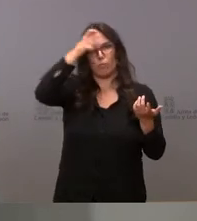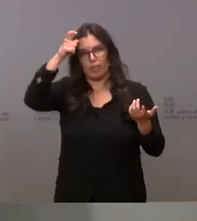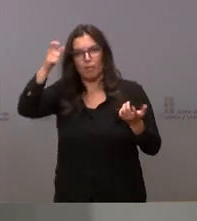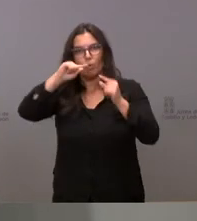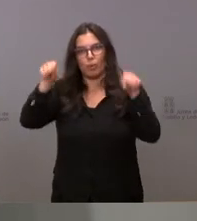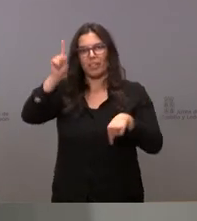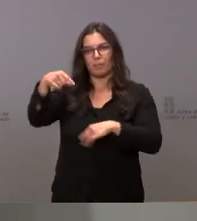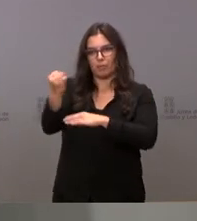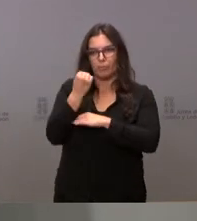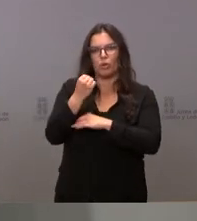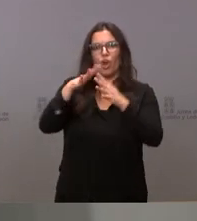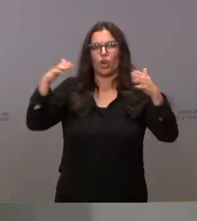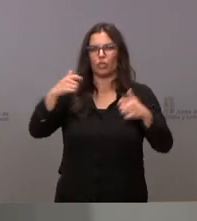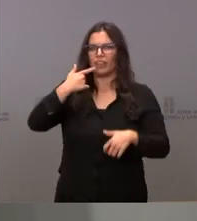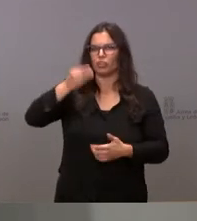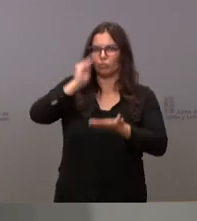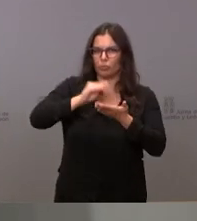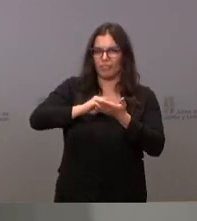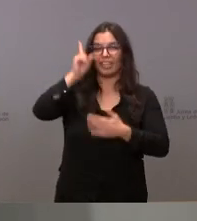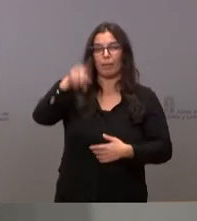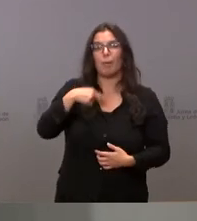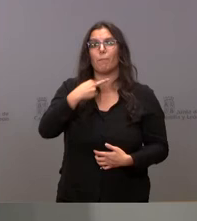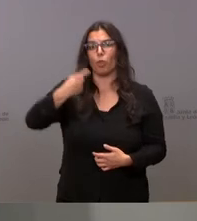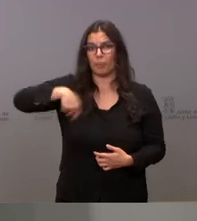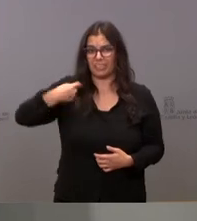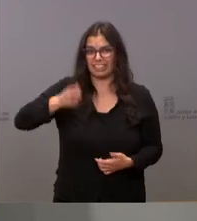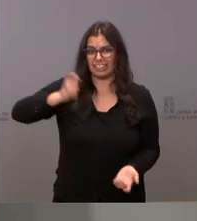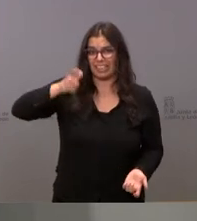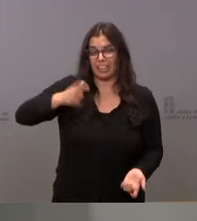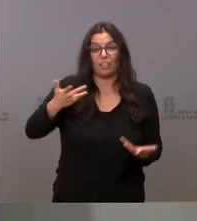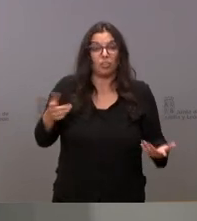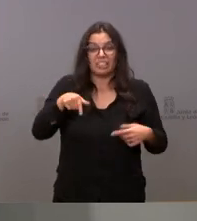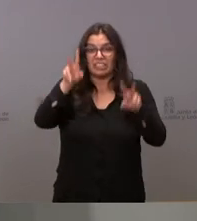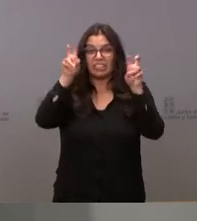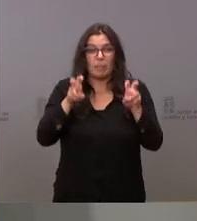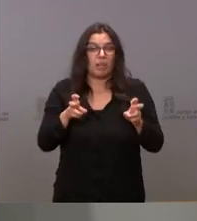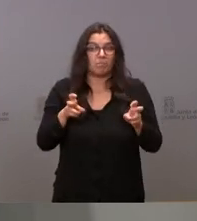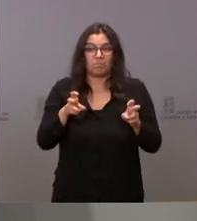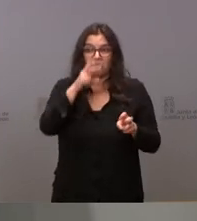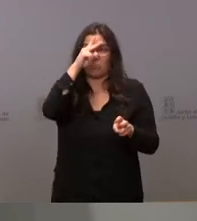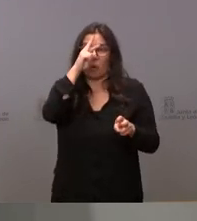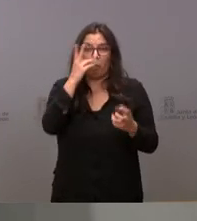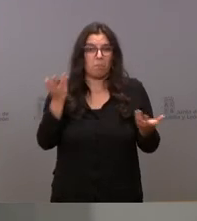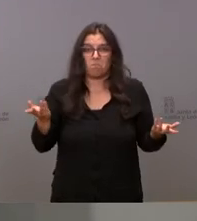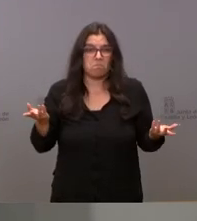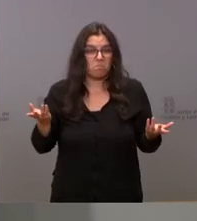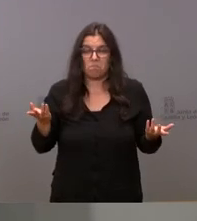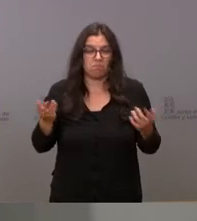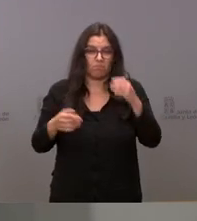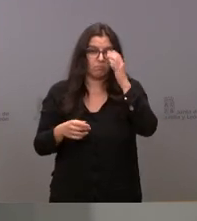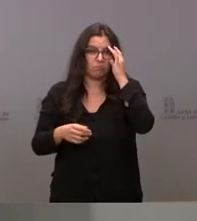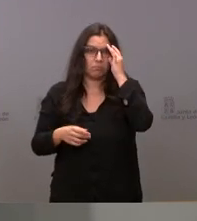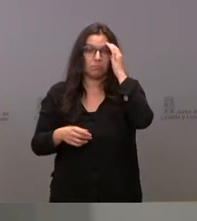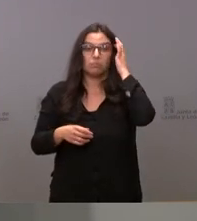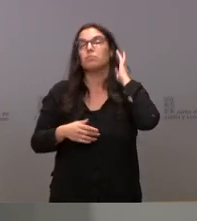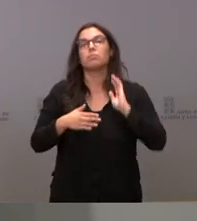reiterada por el presidente. Por tanto, este respecto no nos preocupa especialmente que de forma